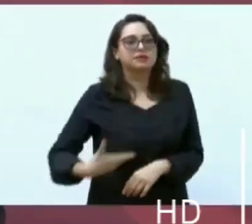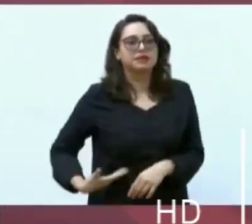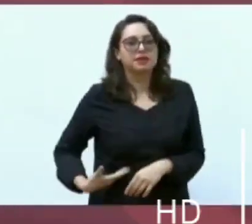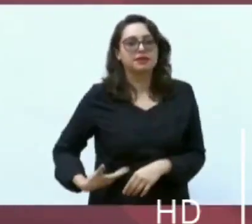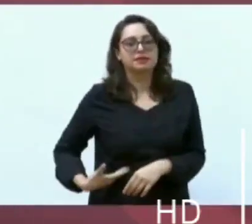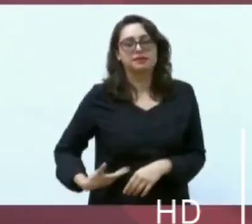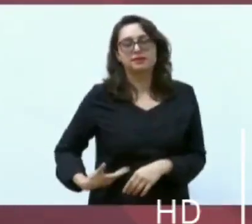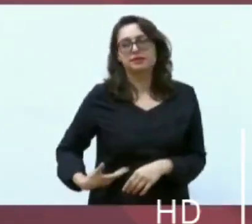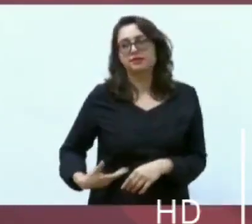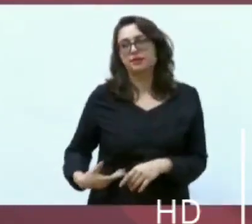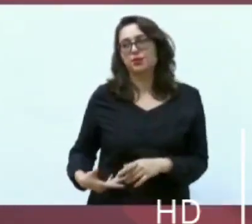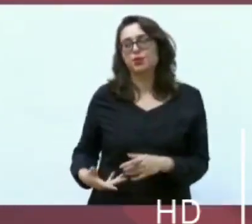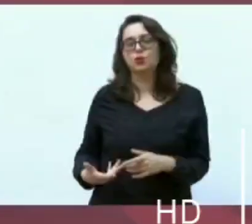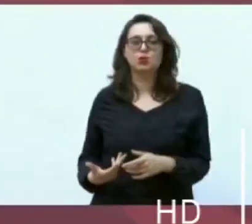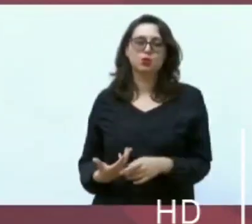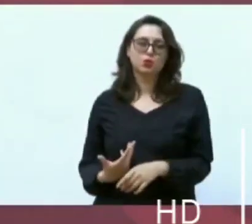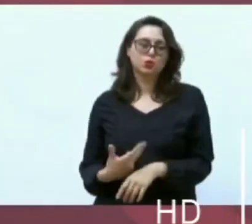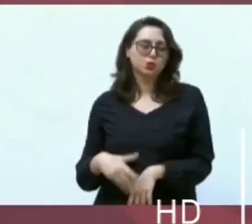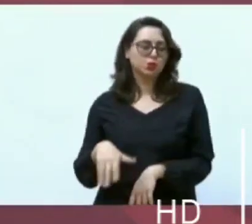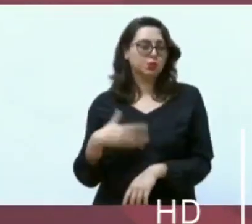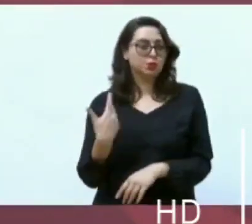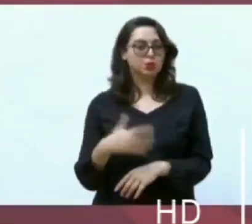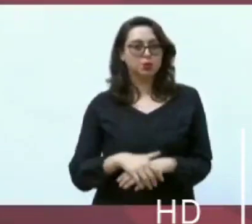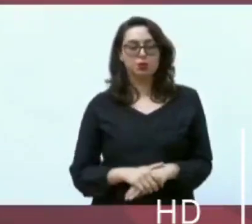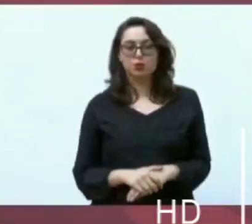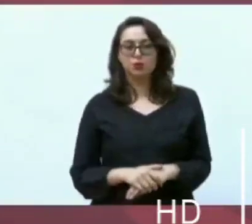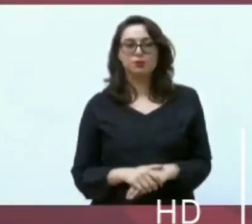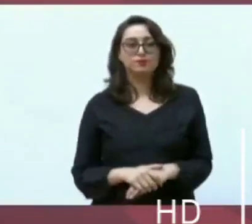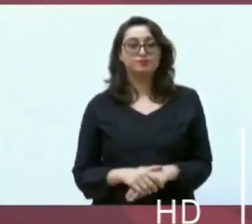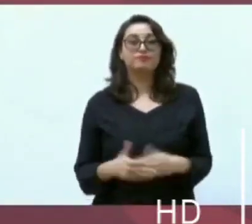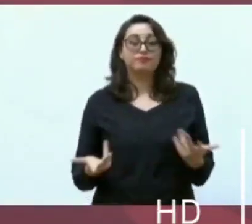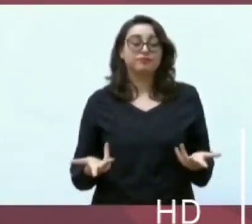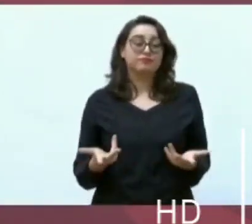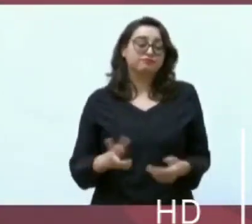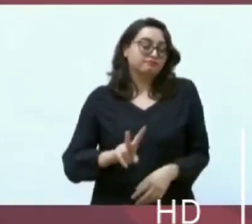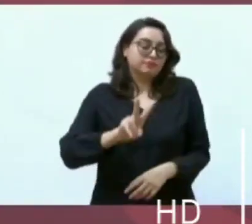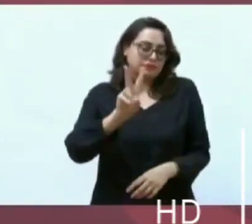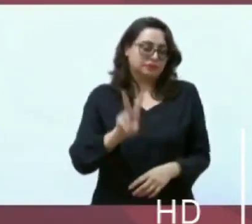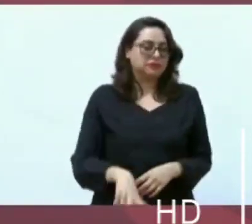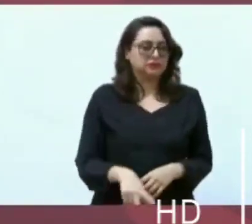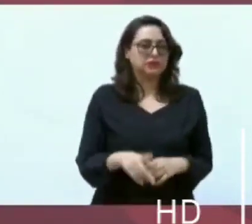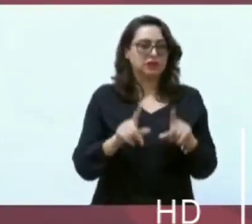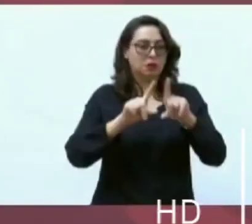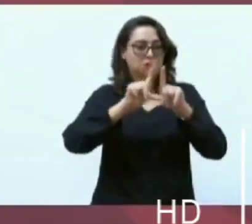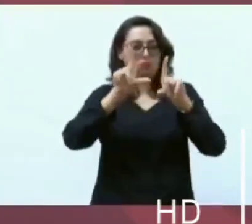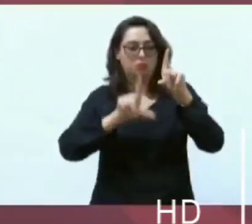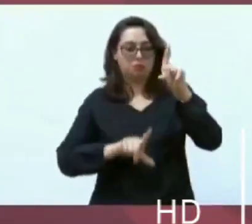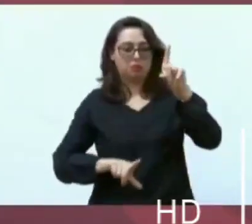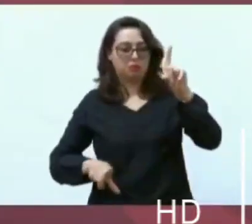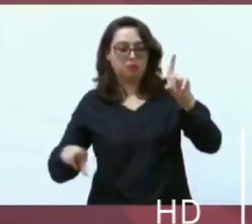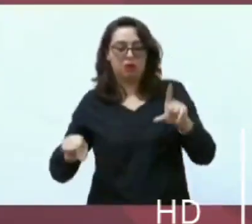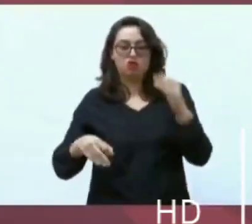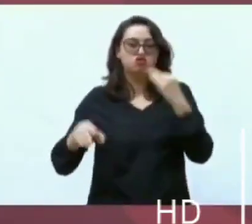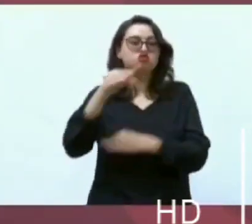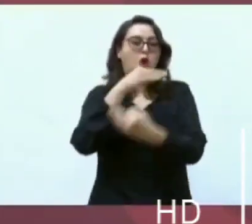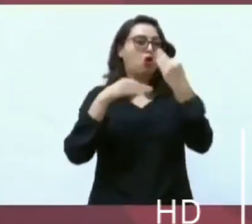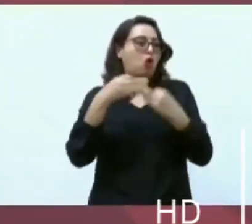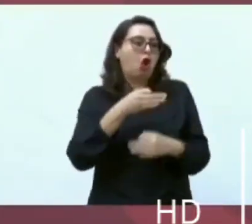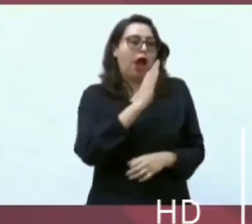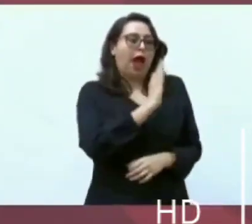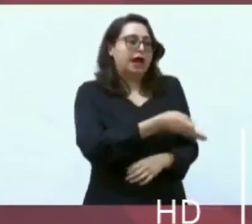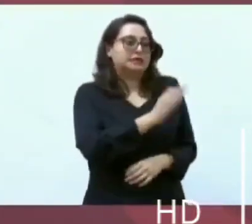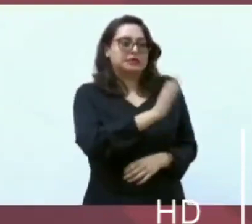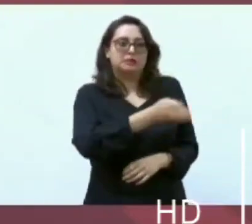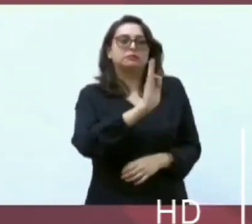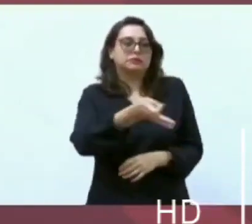Claro, en ese entonces, de todos los gobernadores, solo uno se enfrentó a Huerta,